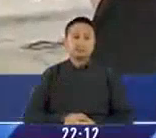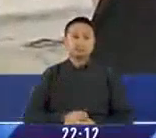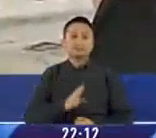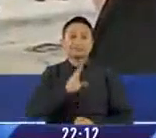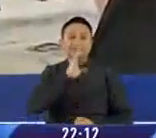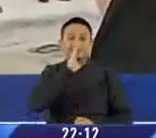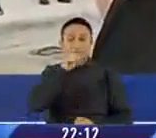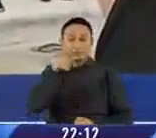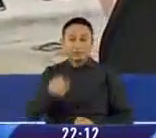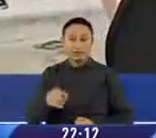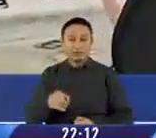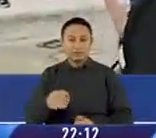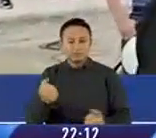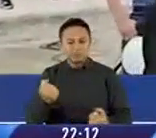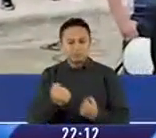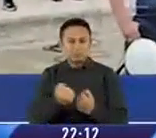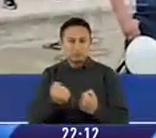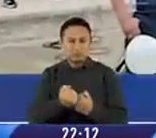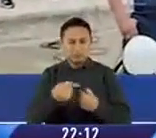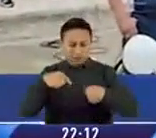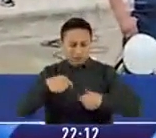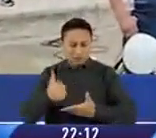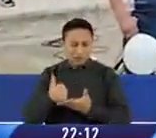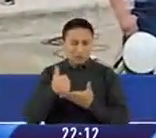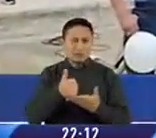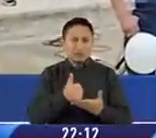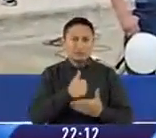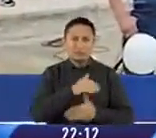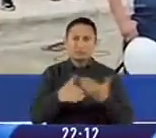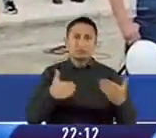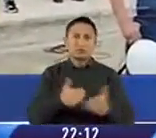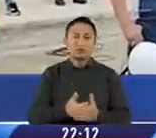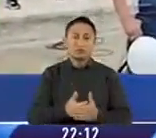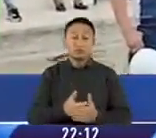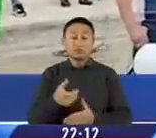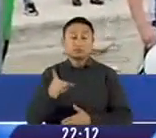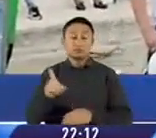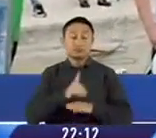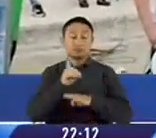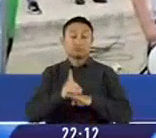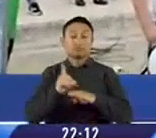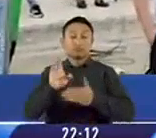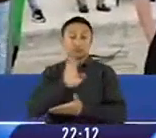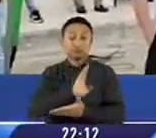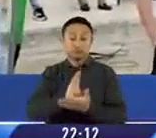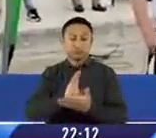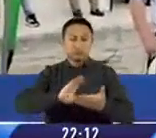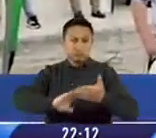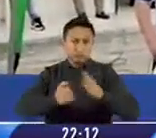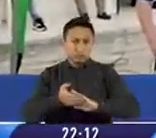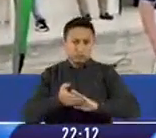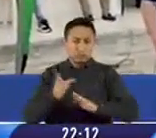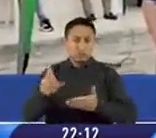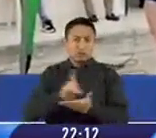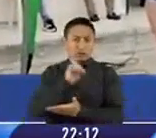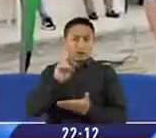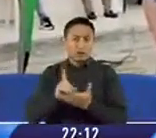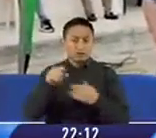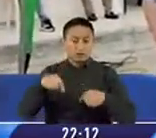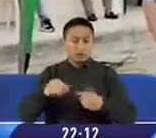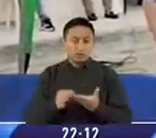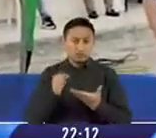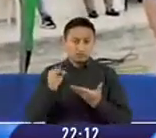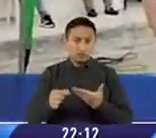ese Pedro Soledispa que estaba para ayudarnos en todo. Fui un dirigente barrial, un dirigente de la comuna, un dirigente de la